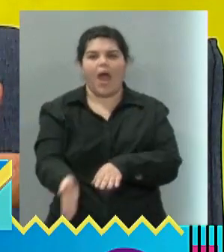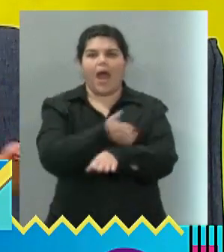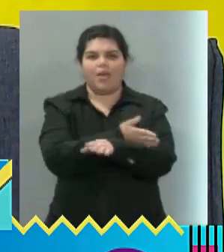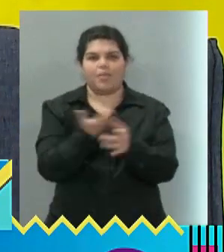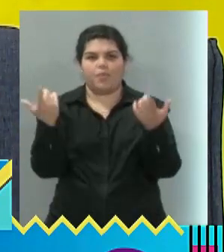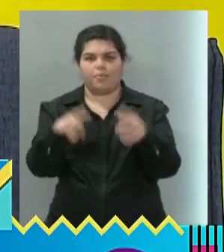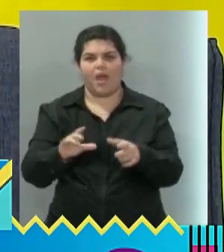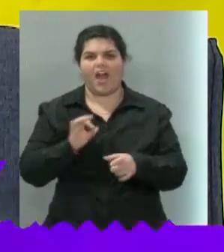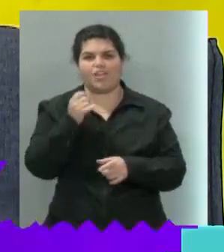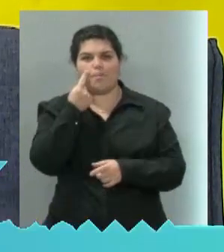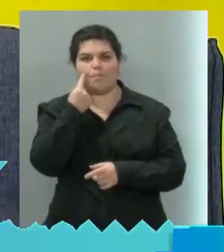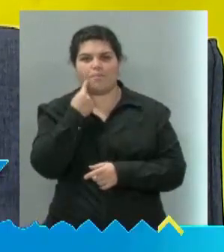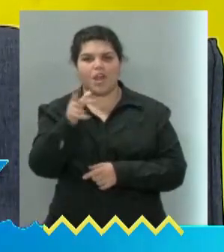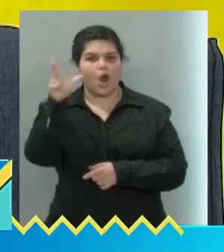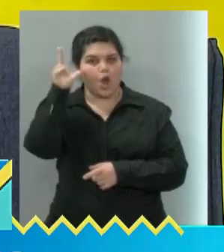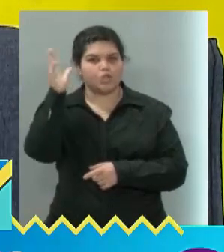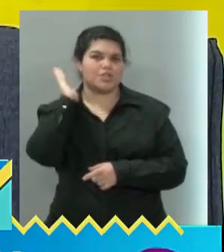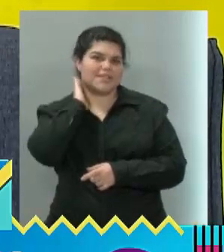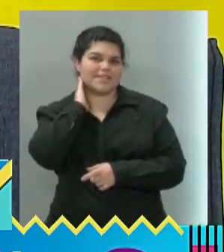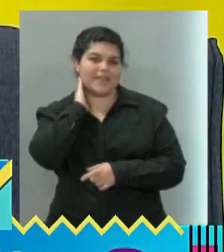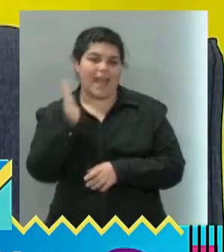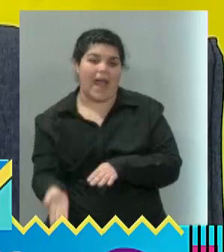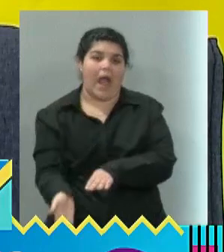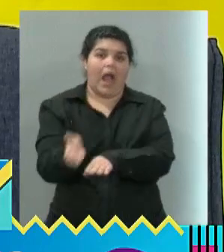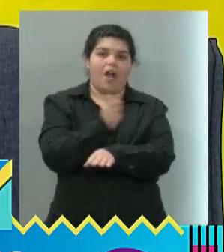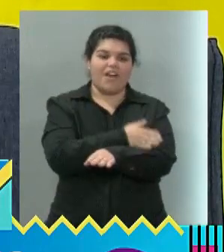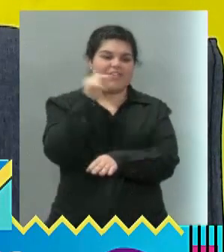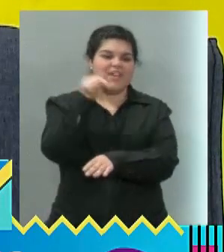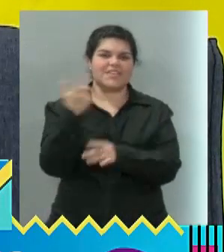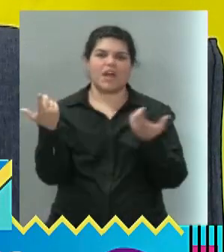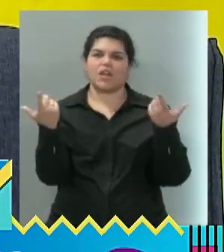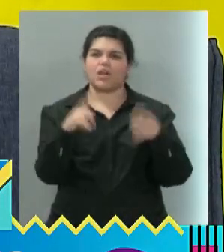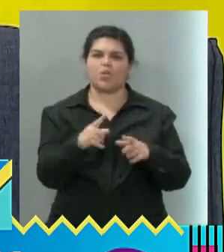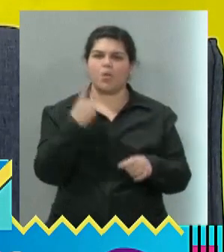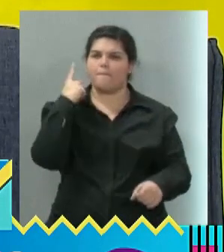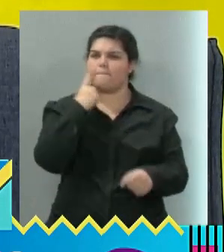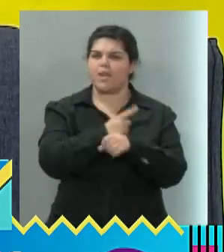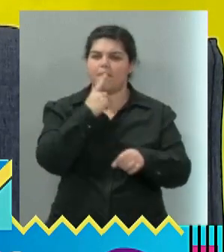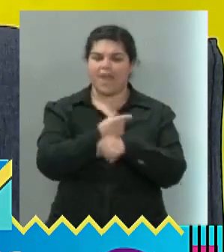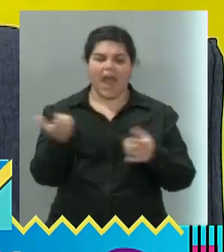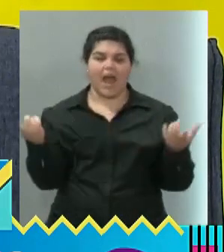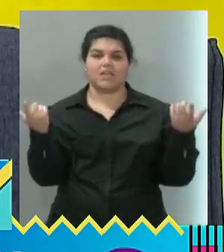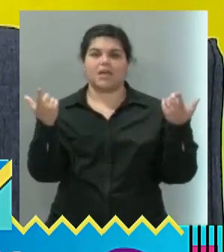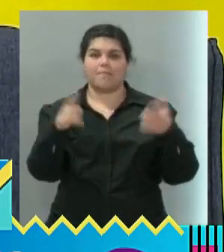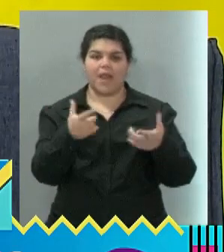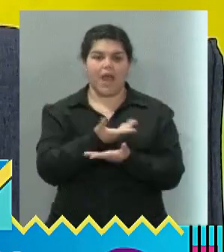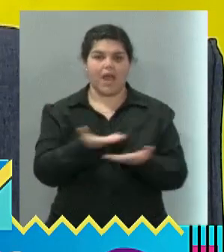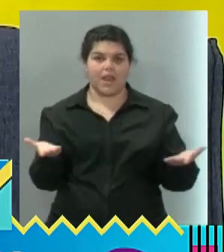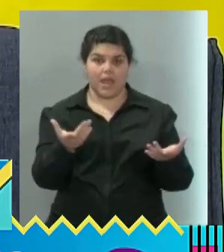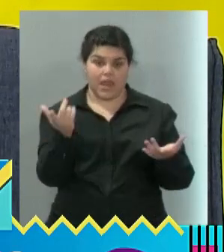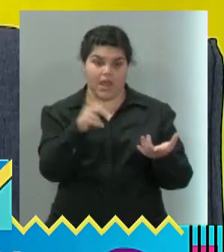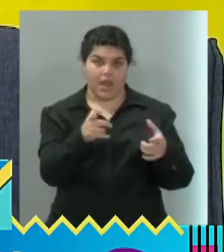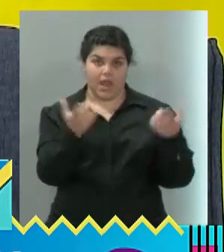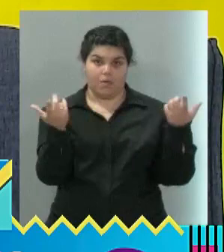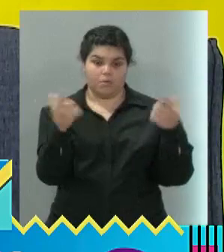de 1816, porque es la primera reunión, una Asamblea General Constituyente que tenía como